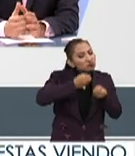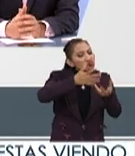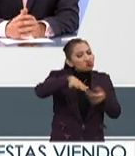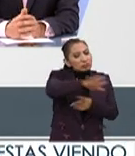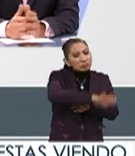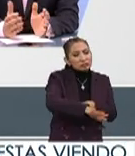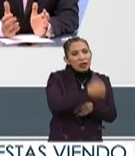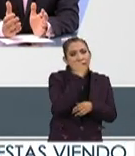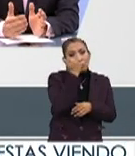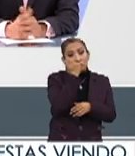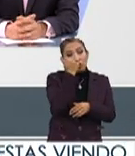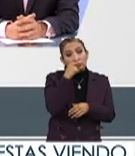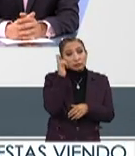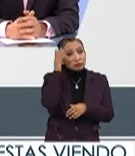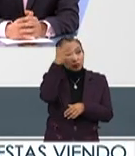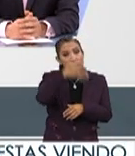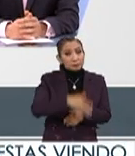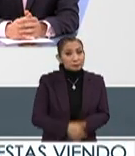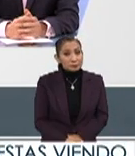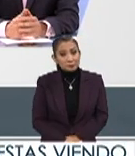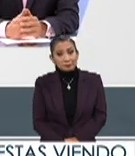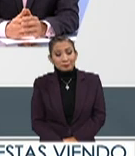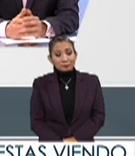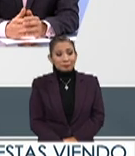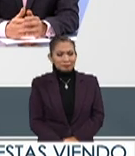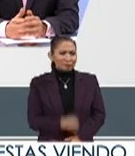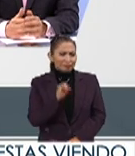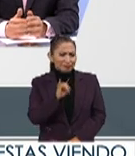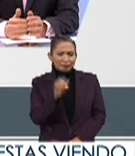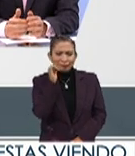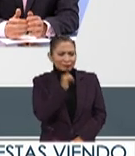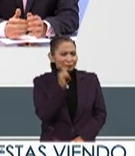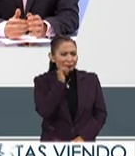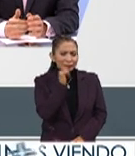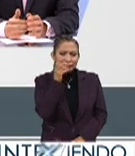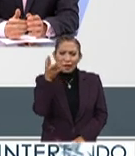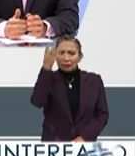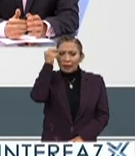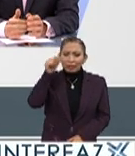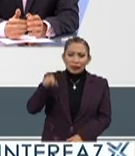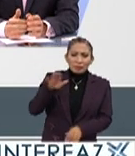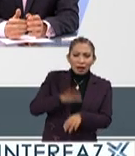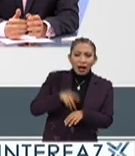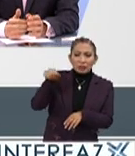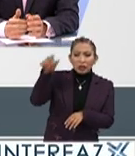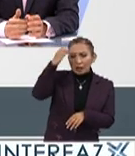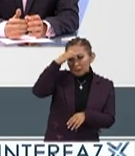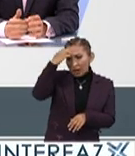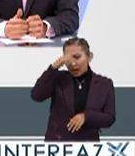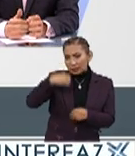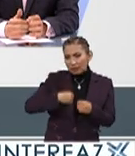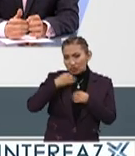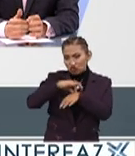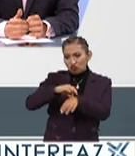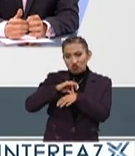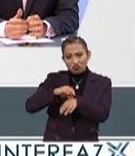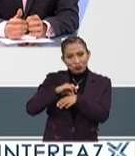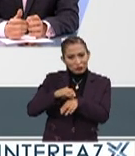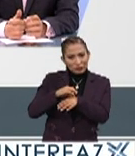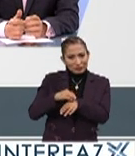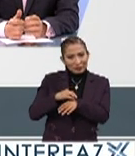a tus alumnos el día de mañana. Sí, siempre pues se aprende de algo, y más porque es una experiencia que viví yo